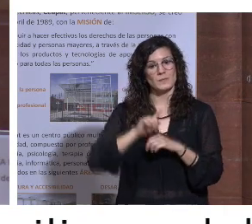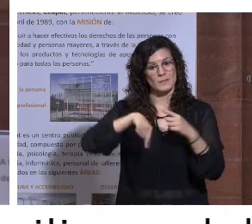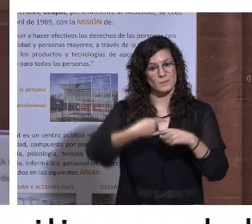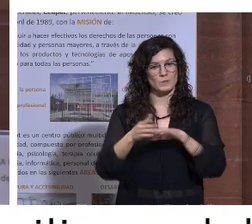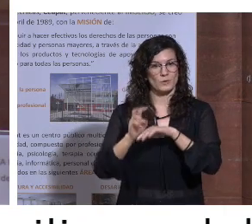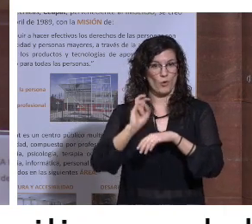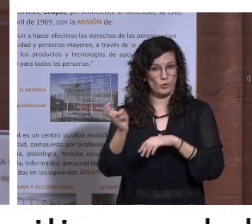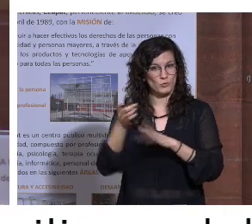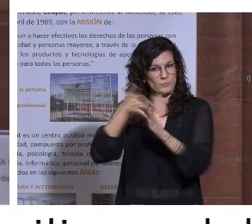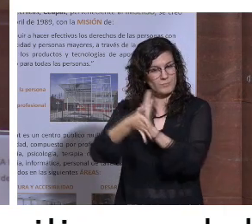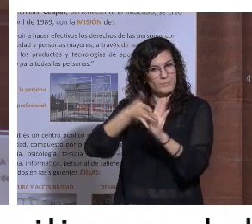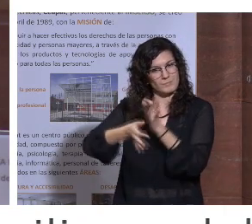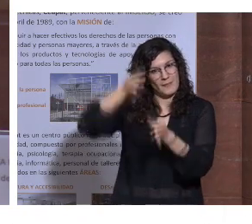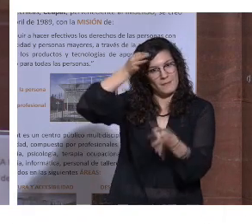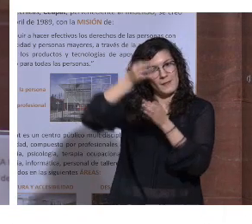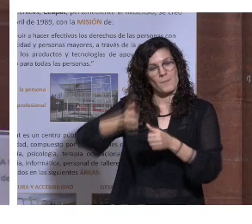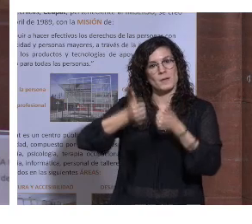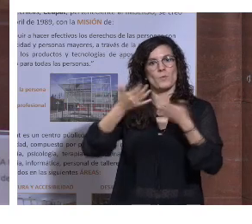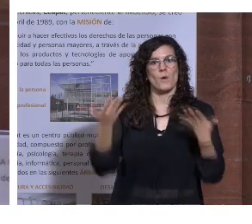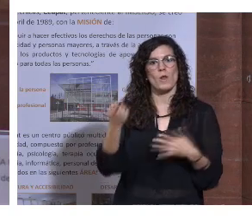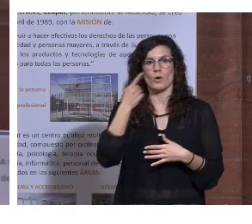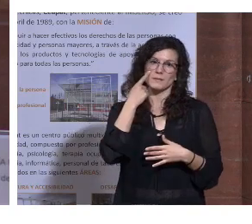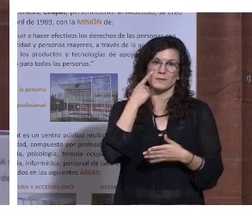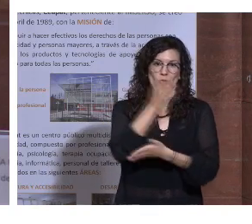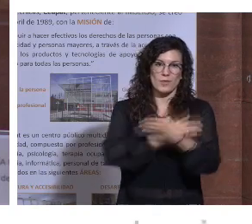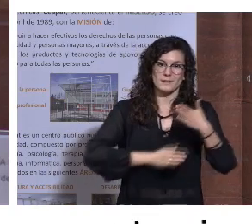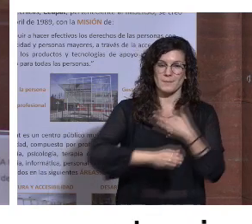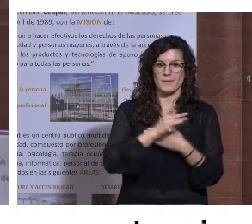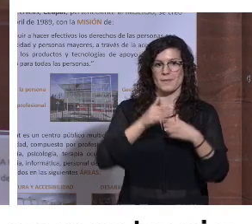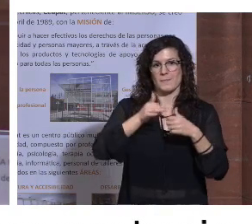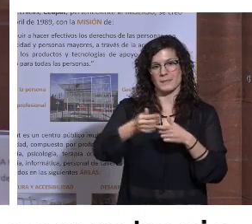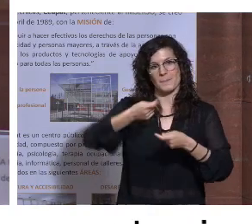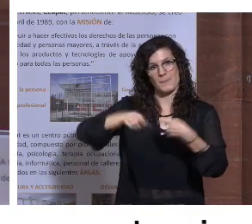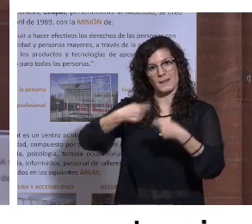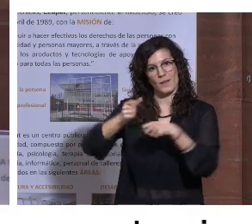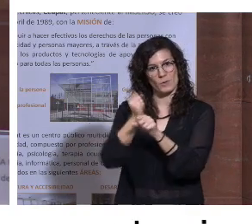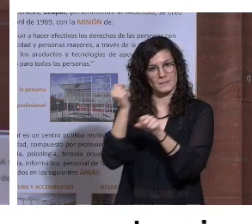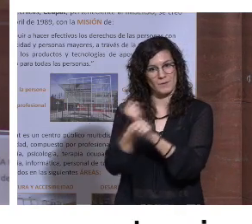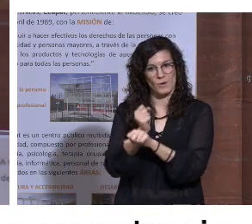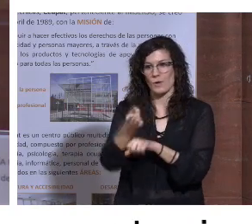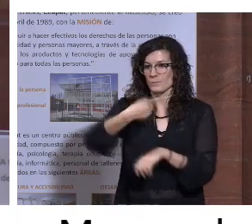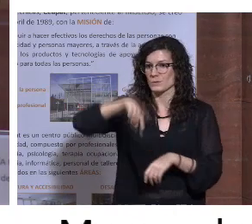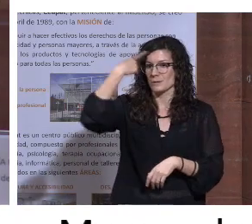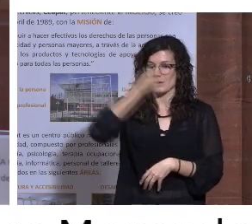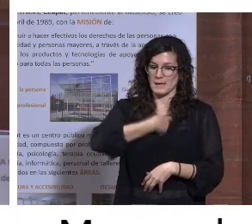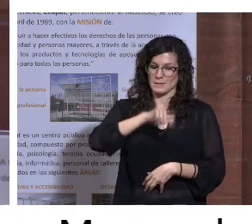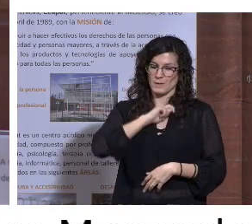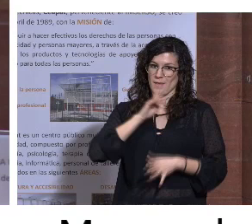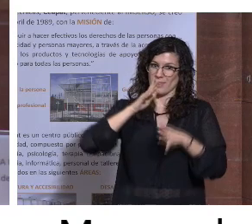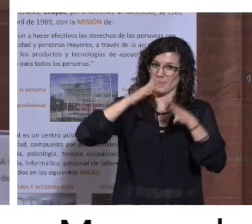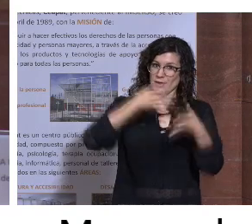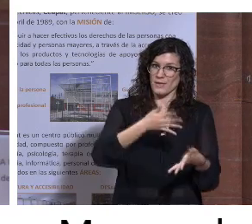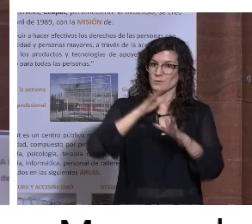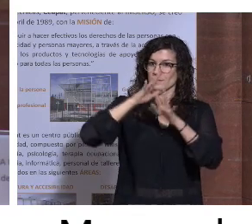os voy a explicar, es el Observatorio de Discapacidad y Mercado de Trabajo, ¿no? Bueno, como sabéis, en España cada 10 años se hace una macroencuesta